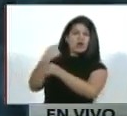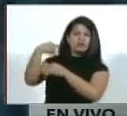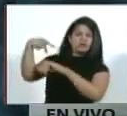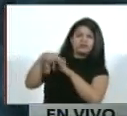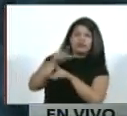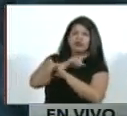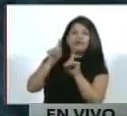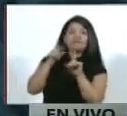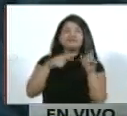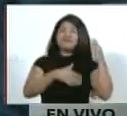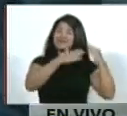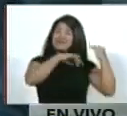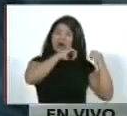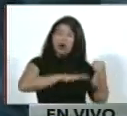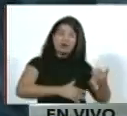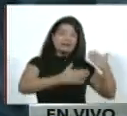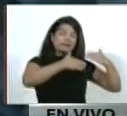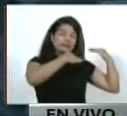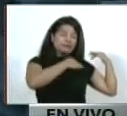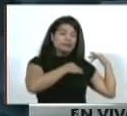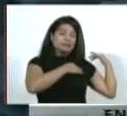Ahí está nuestra primera revolución.